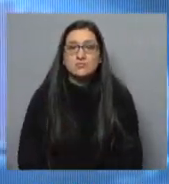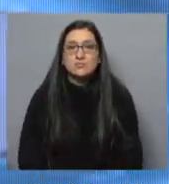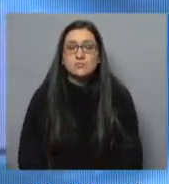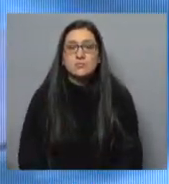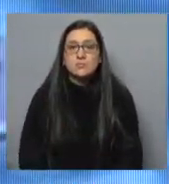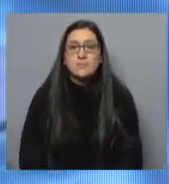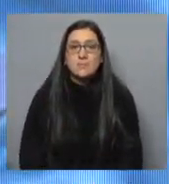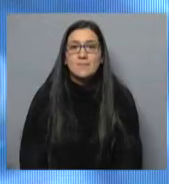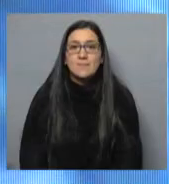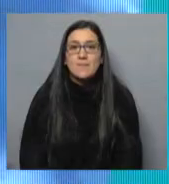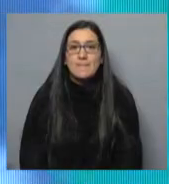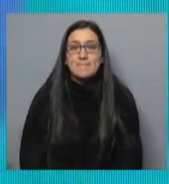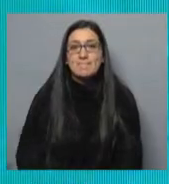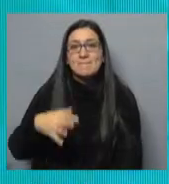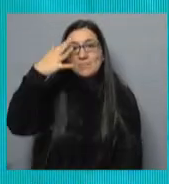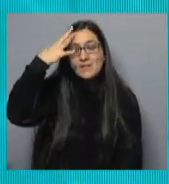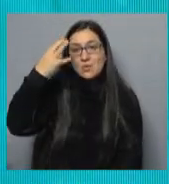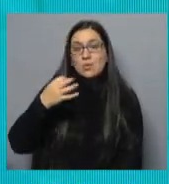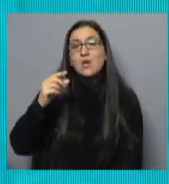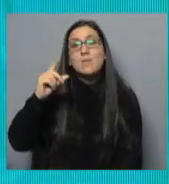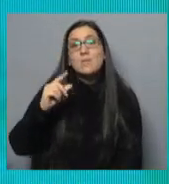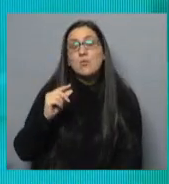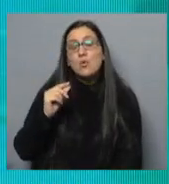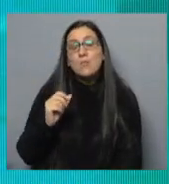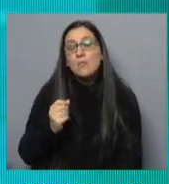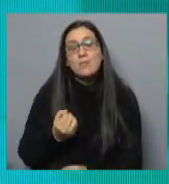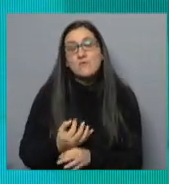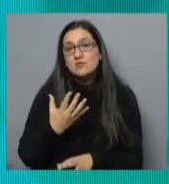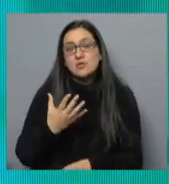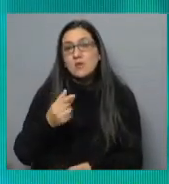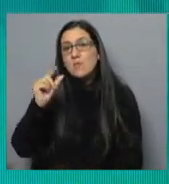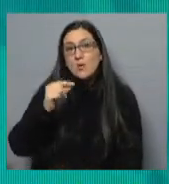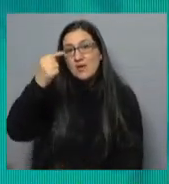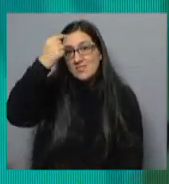Creo que poco profesionalismo, uh-huh, poca técnica.